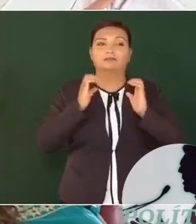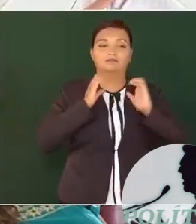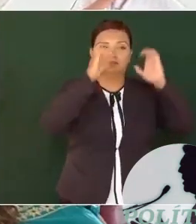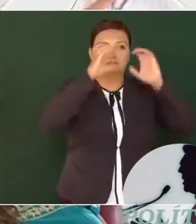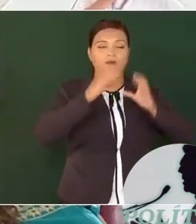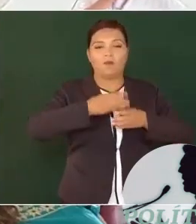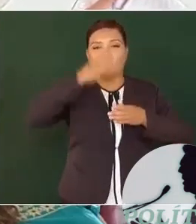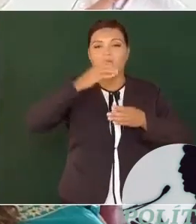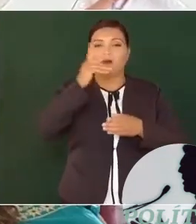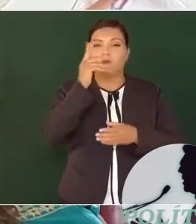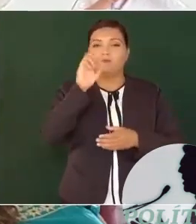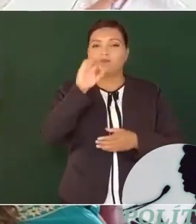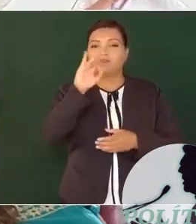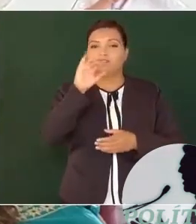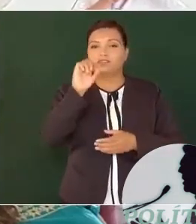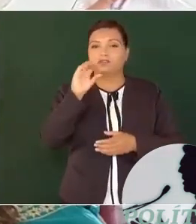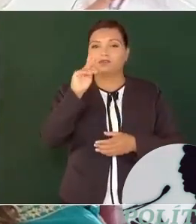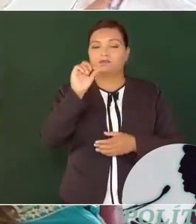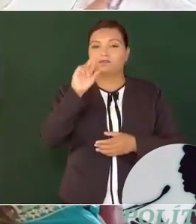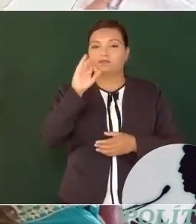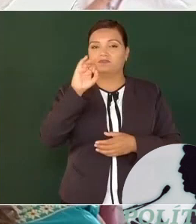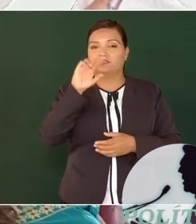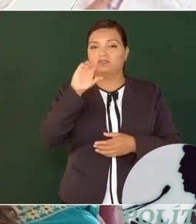Díaz en la Plaza de la Libertad,